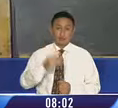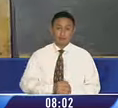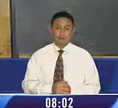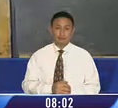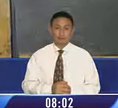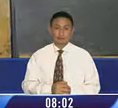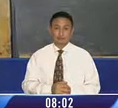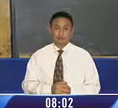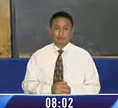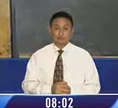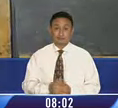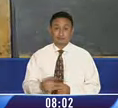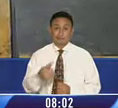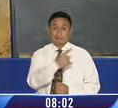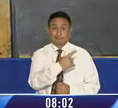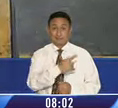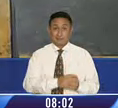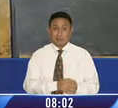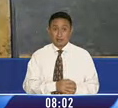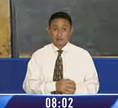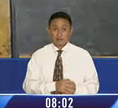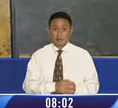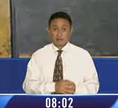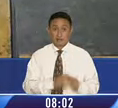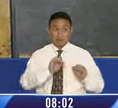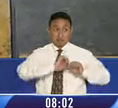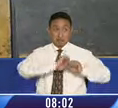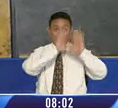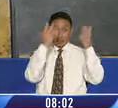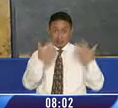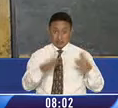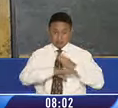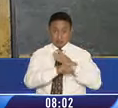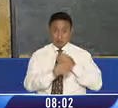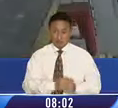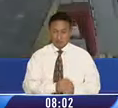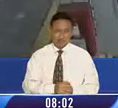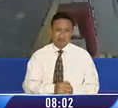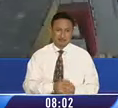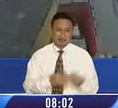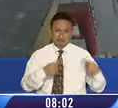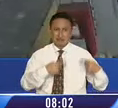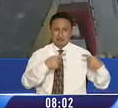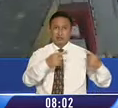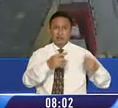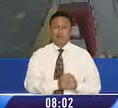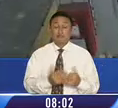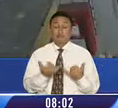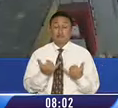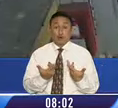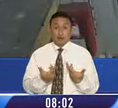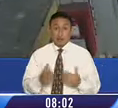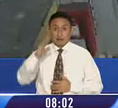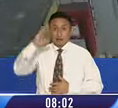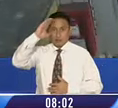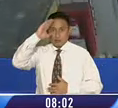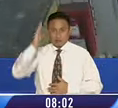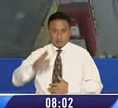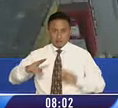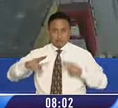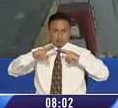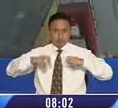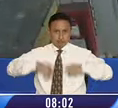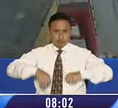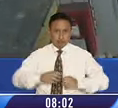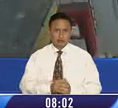una sorpresa que hechos como estos se den a plena luz del día, dice el comandante. Por ahora este caso se mantiene bajo investigación, pues no se